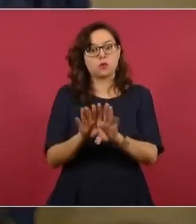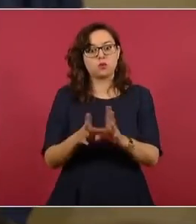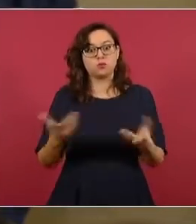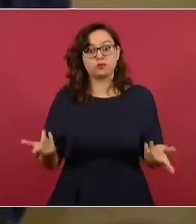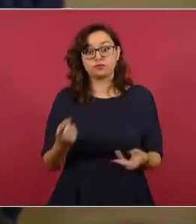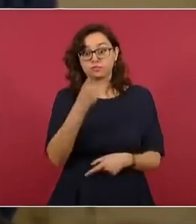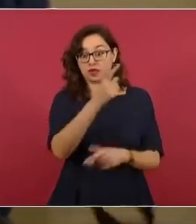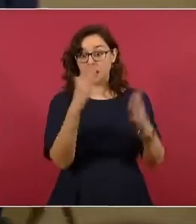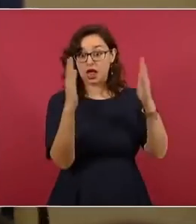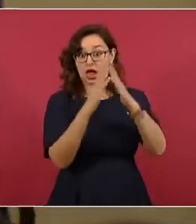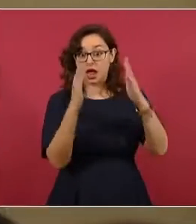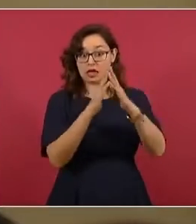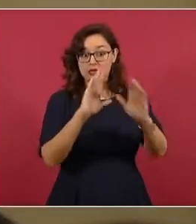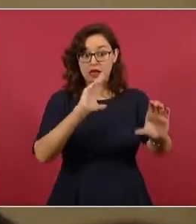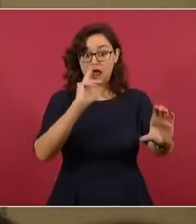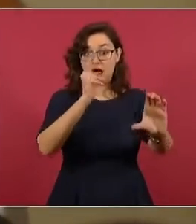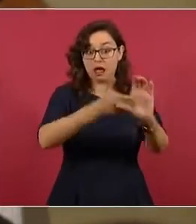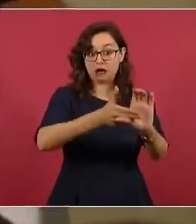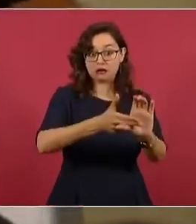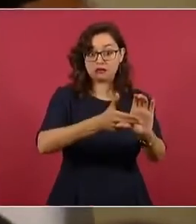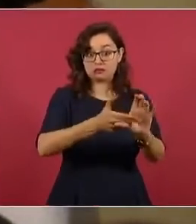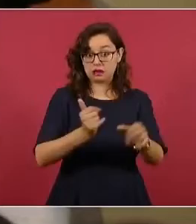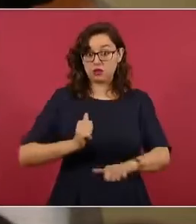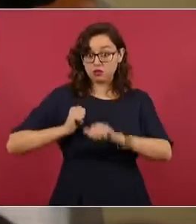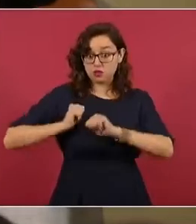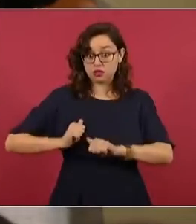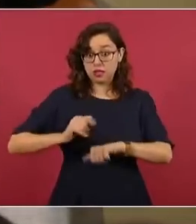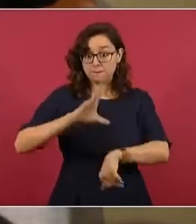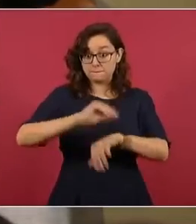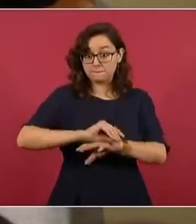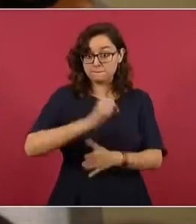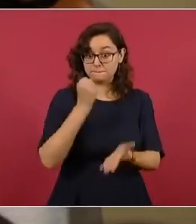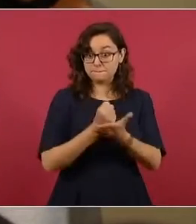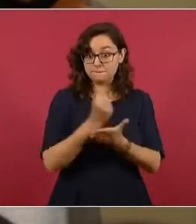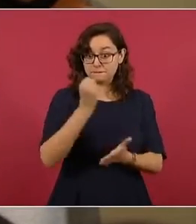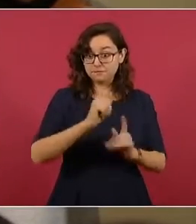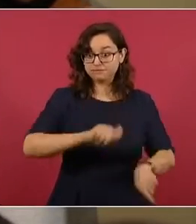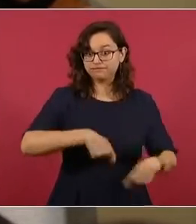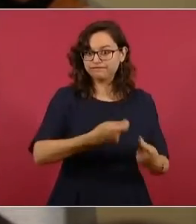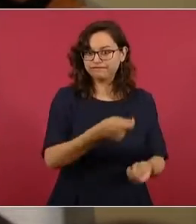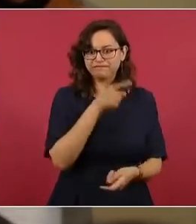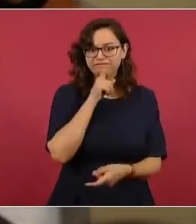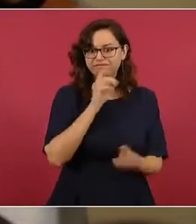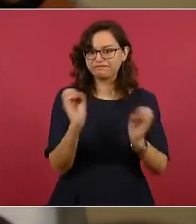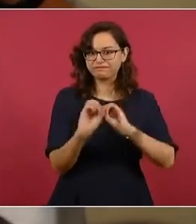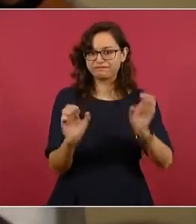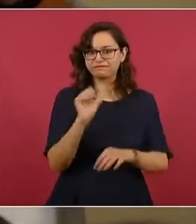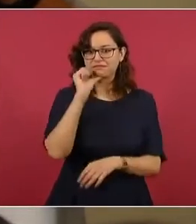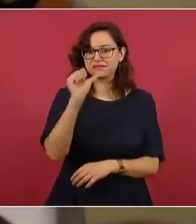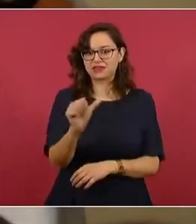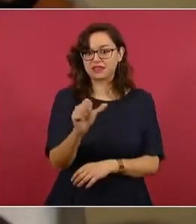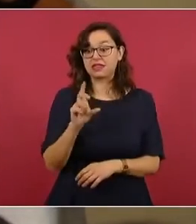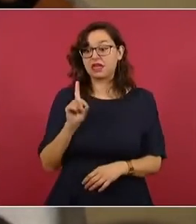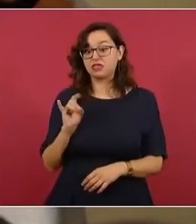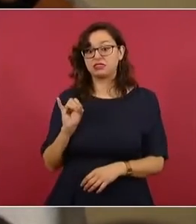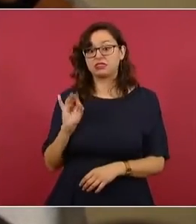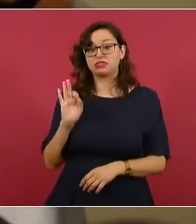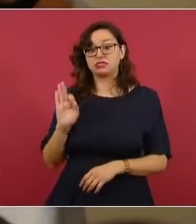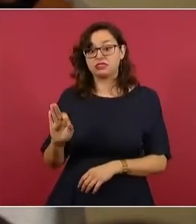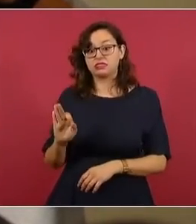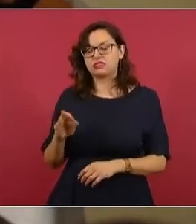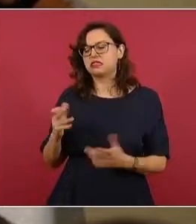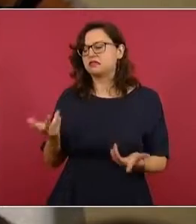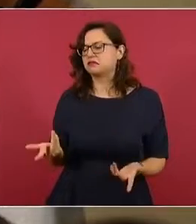estaban autorizados por la autoridad, ¿no?, al respecto, que el DIF nacional también envió niños a